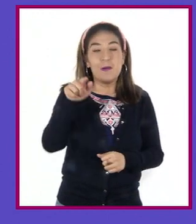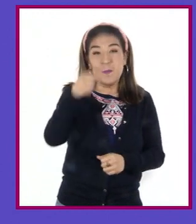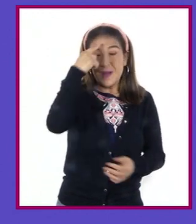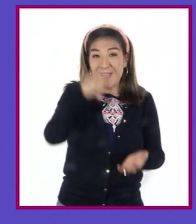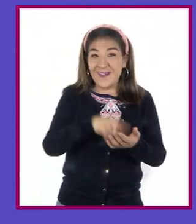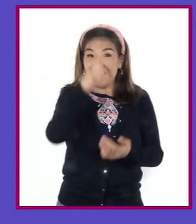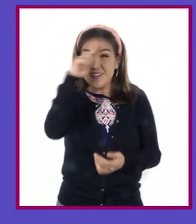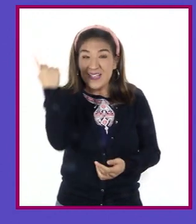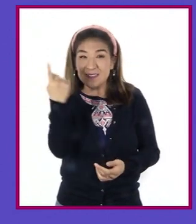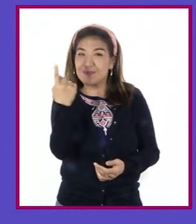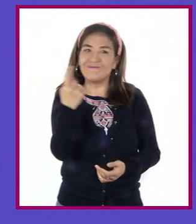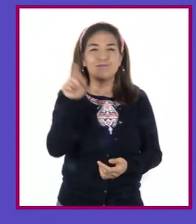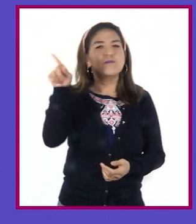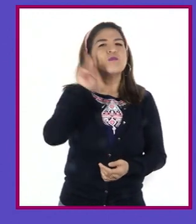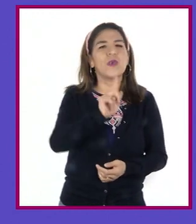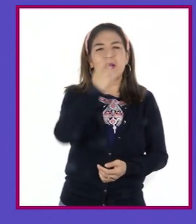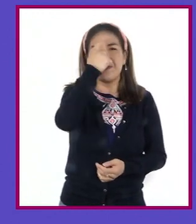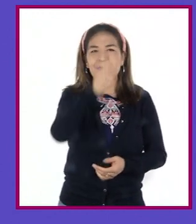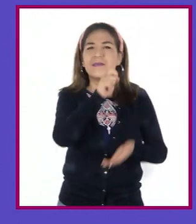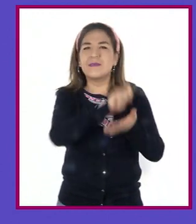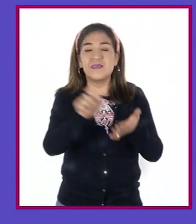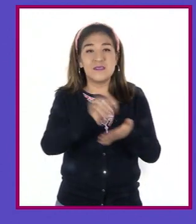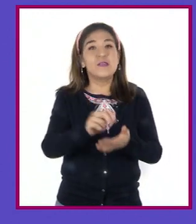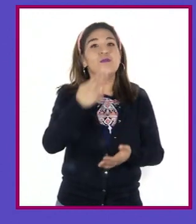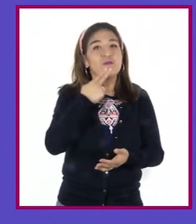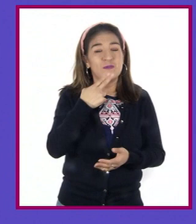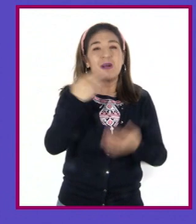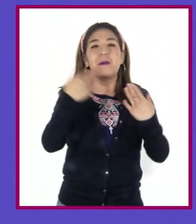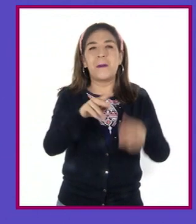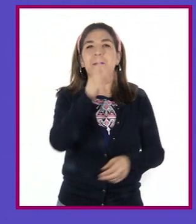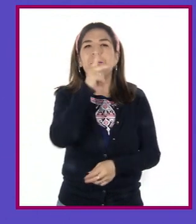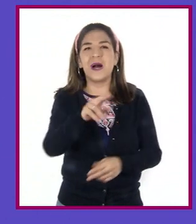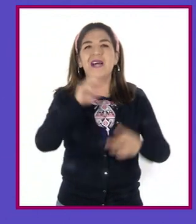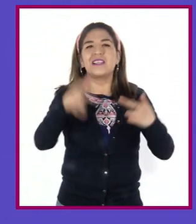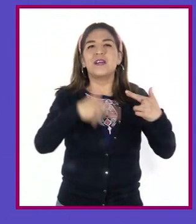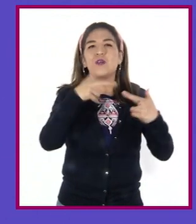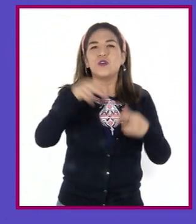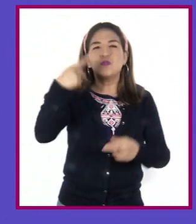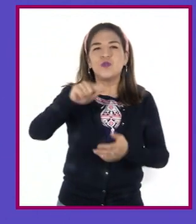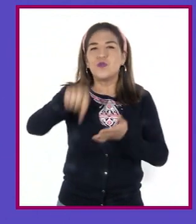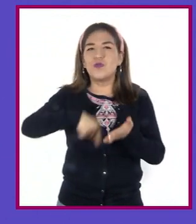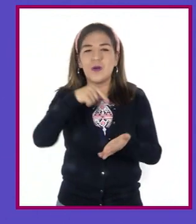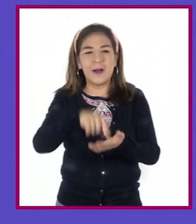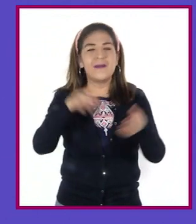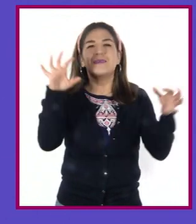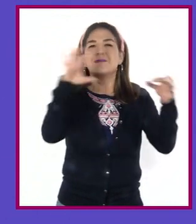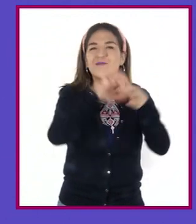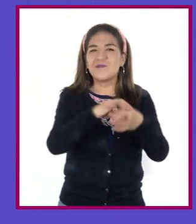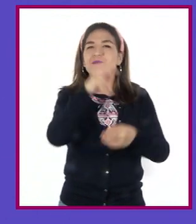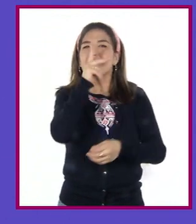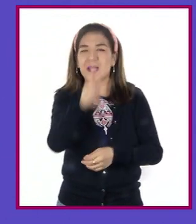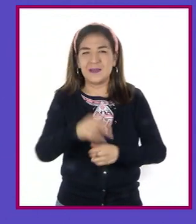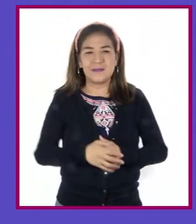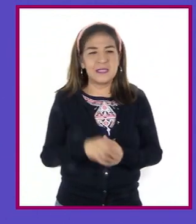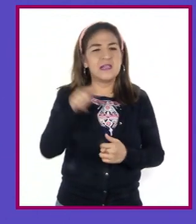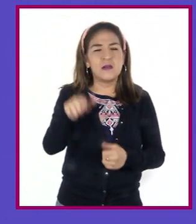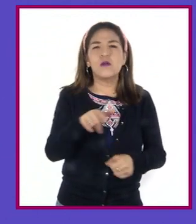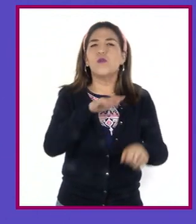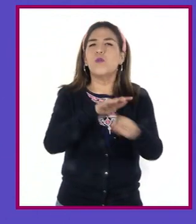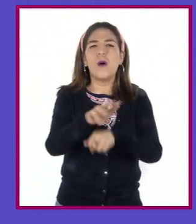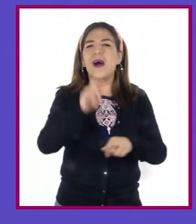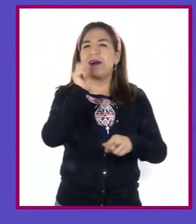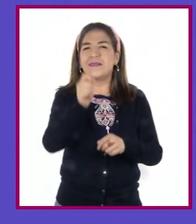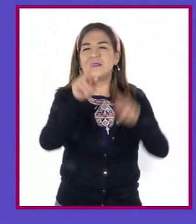sencillo, porque la poeta Gabriela Mistral utiliza muchos regionalismos y juega constantemente con las palabras. Pero una buena